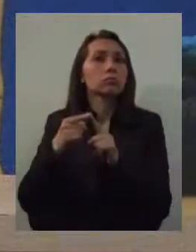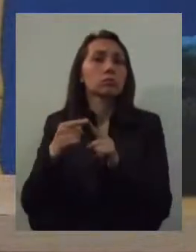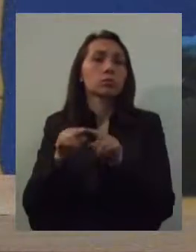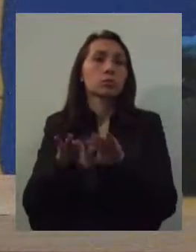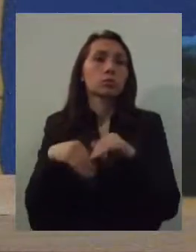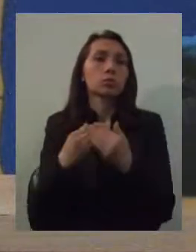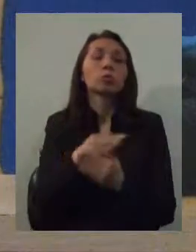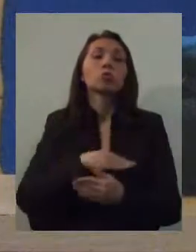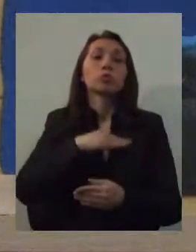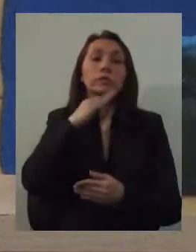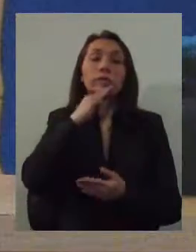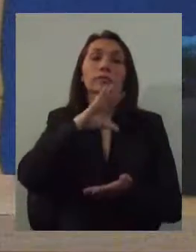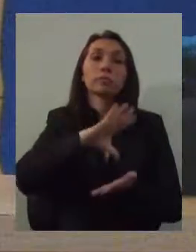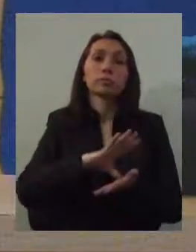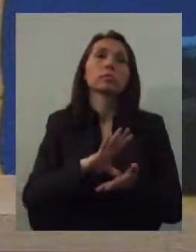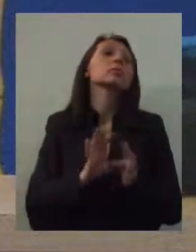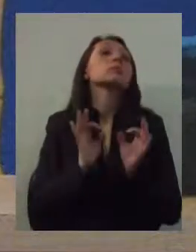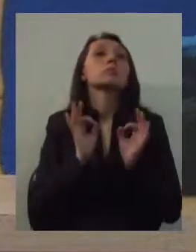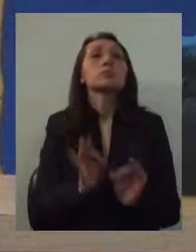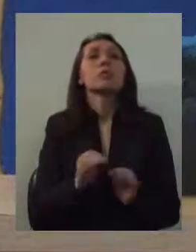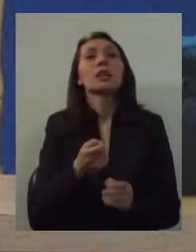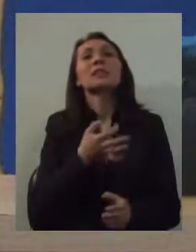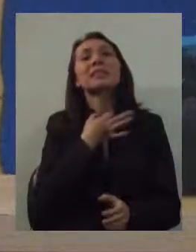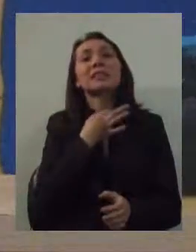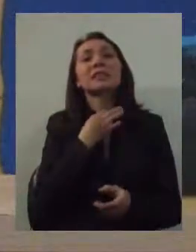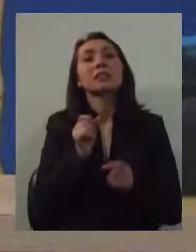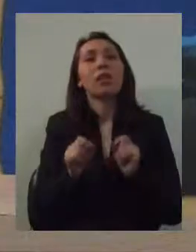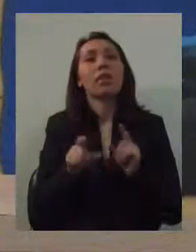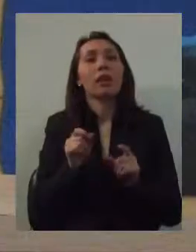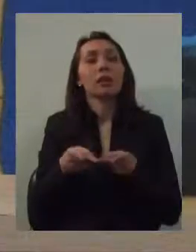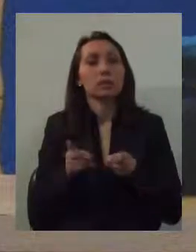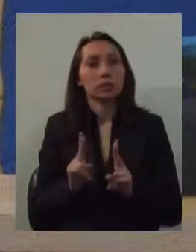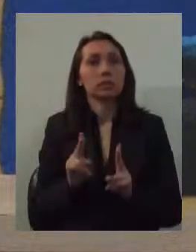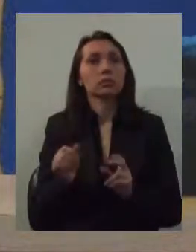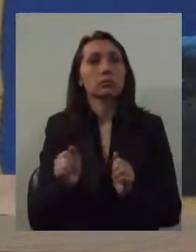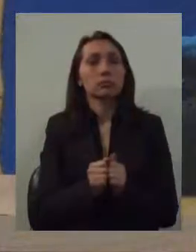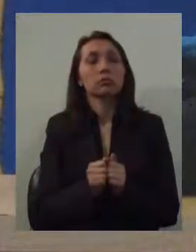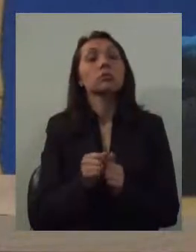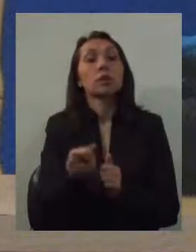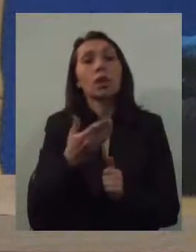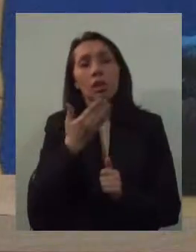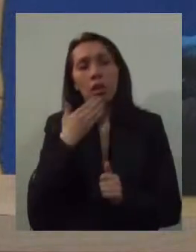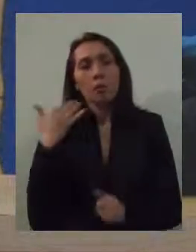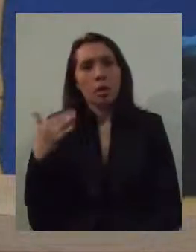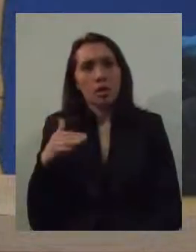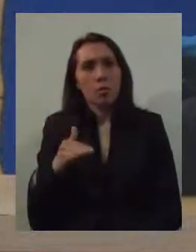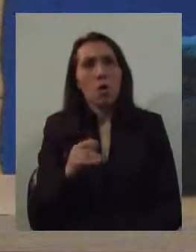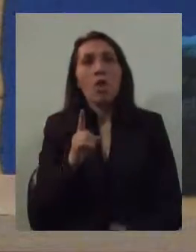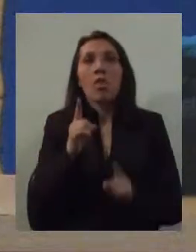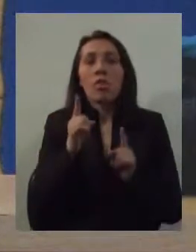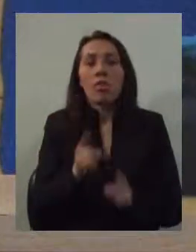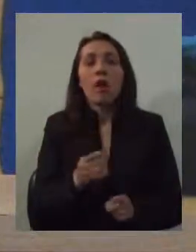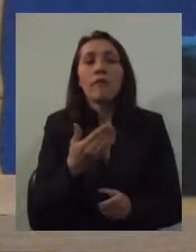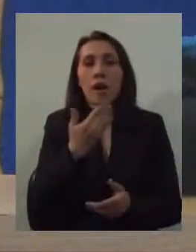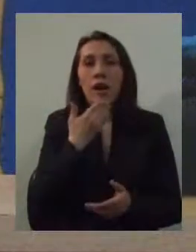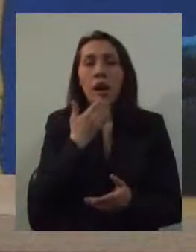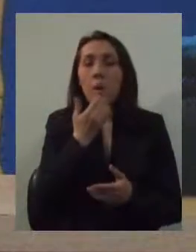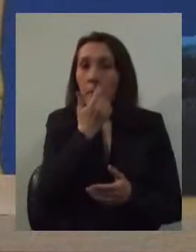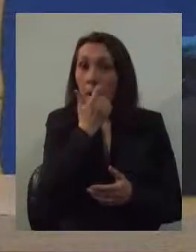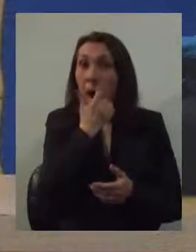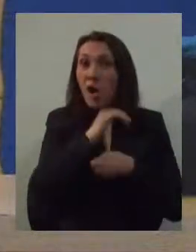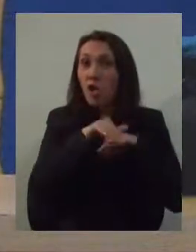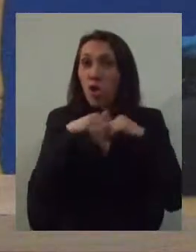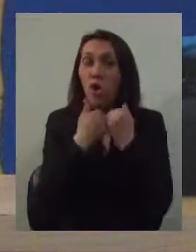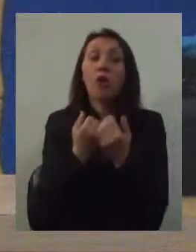suficiente con el país, se garantice el derecho de defensa en juicio y se atienda a algo muy importante que también debe subyacer a